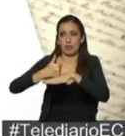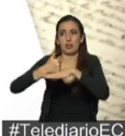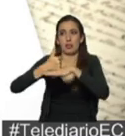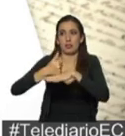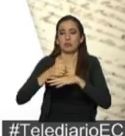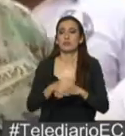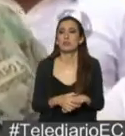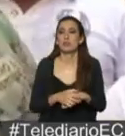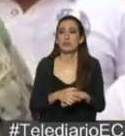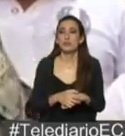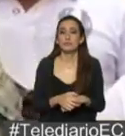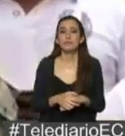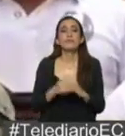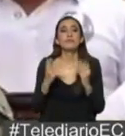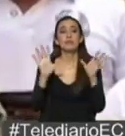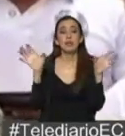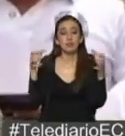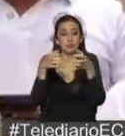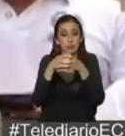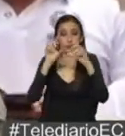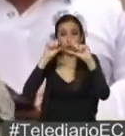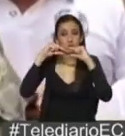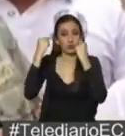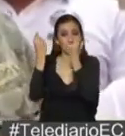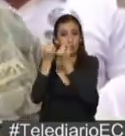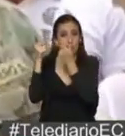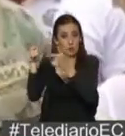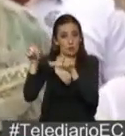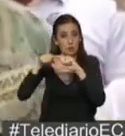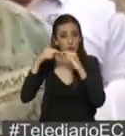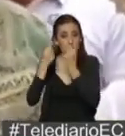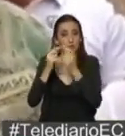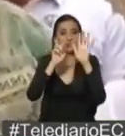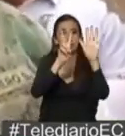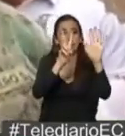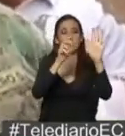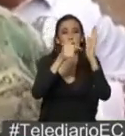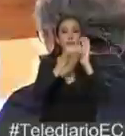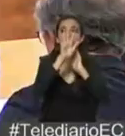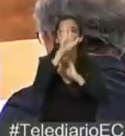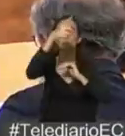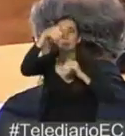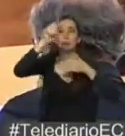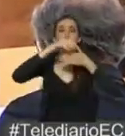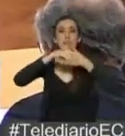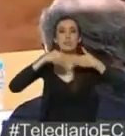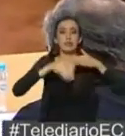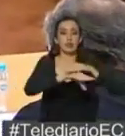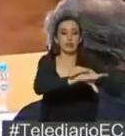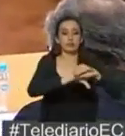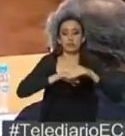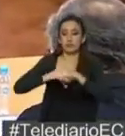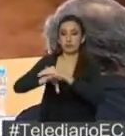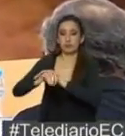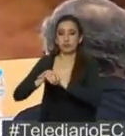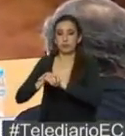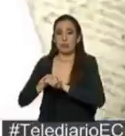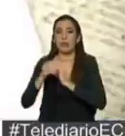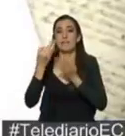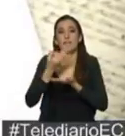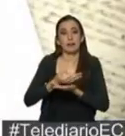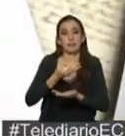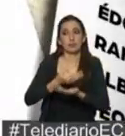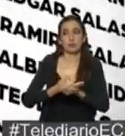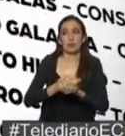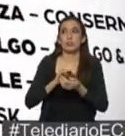Vinicio Alvarado, quienes habrían gestionado y recaudado 7.5 millones de dólares en efectivo y mediante cruce de facturas